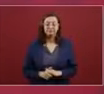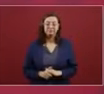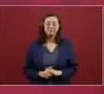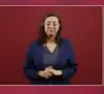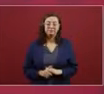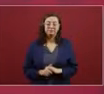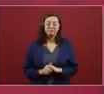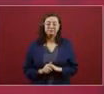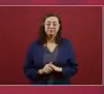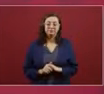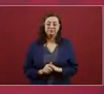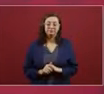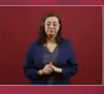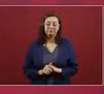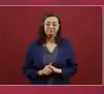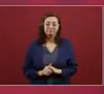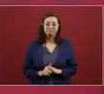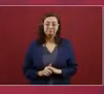y